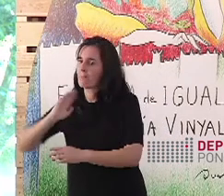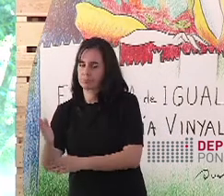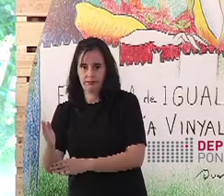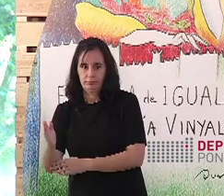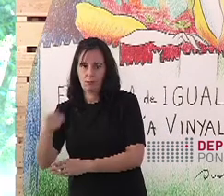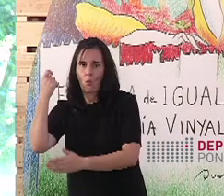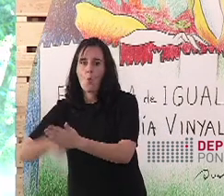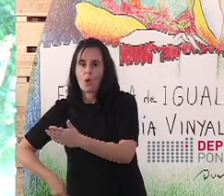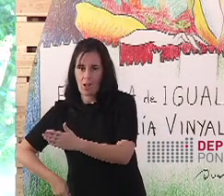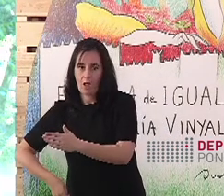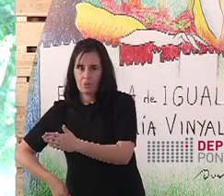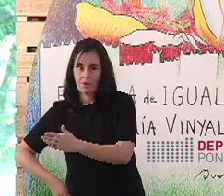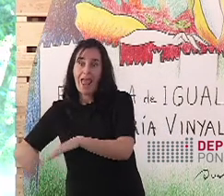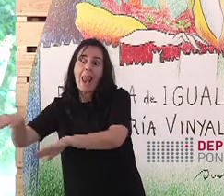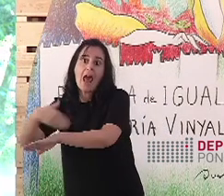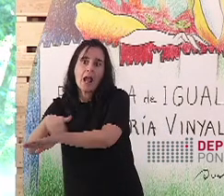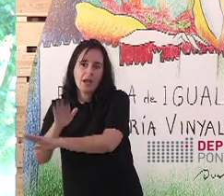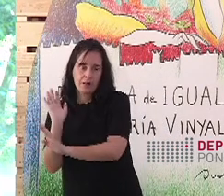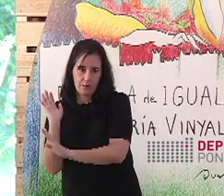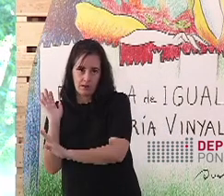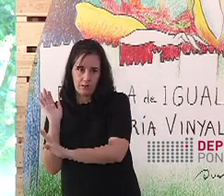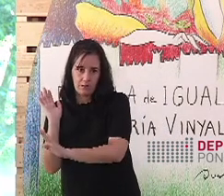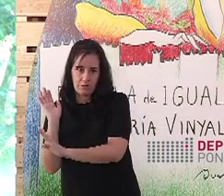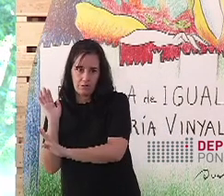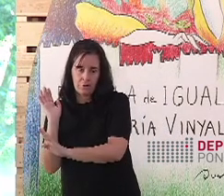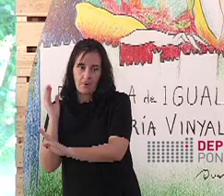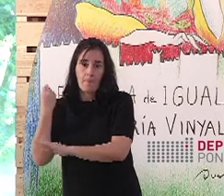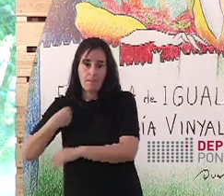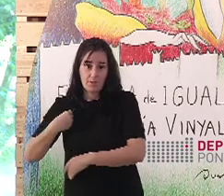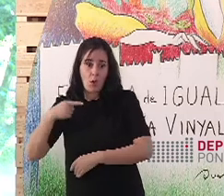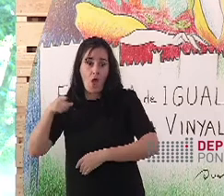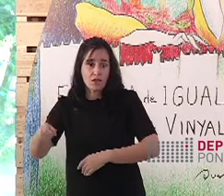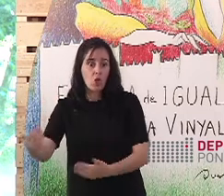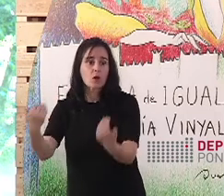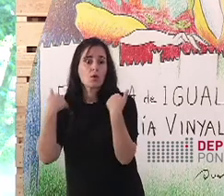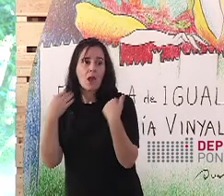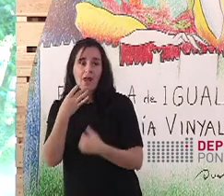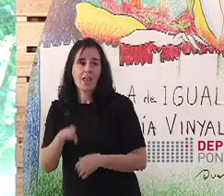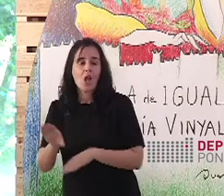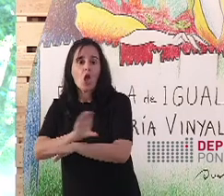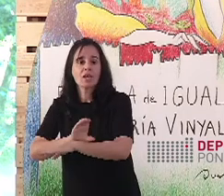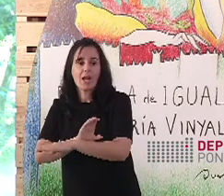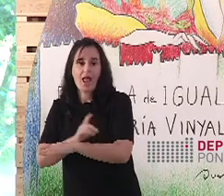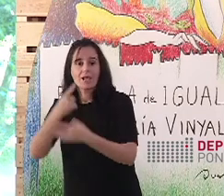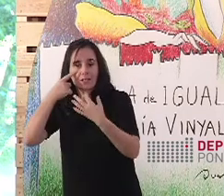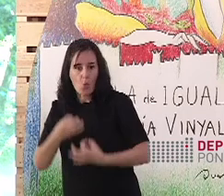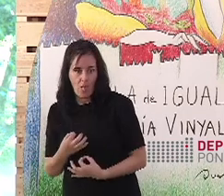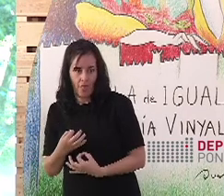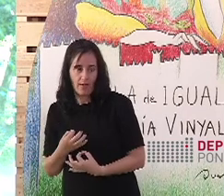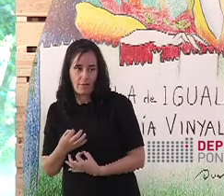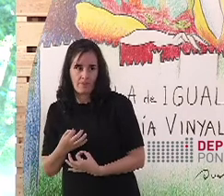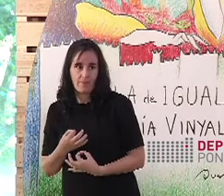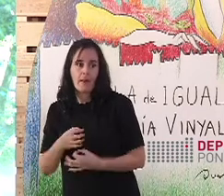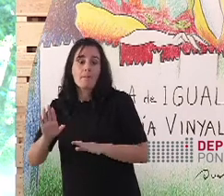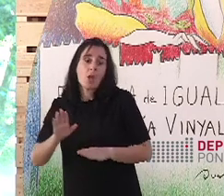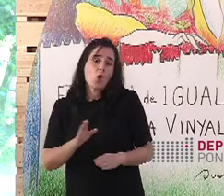denominaban servicios sexuais, non? E iso o ejercía a competencia da Consellería de Seguridade. Sin embargo, a Consellería